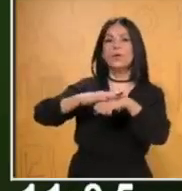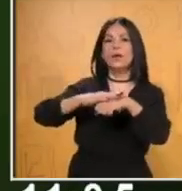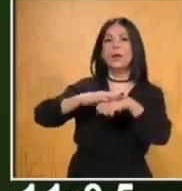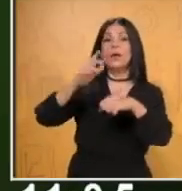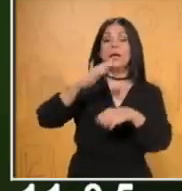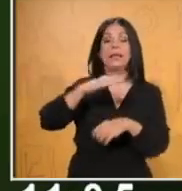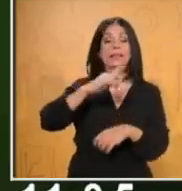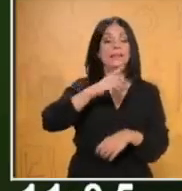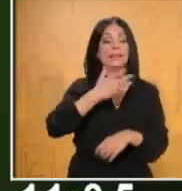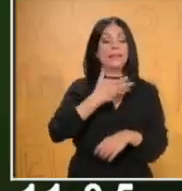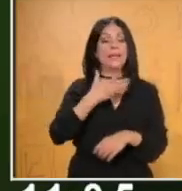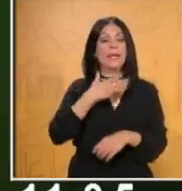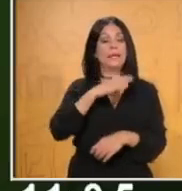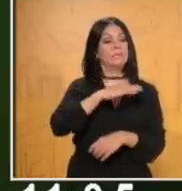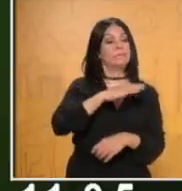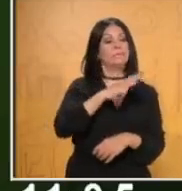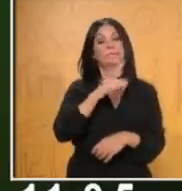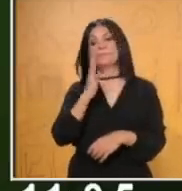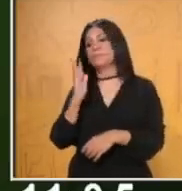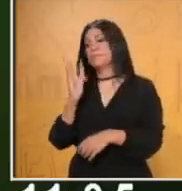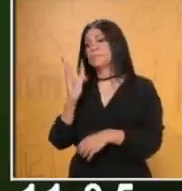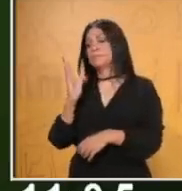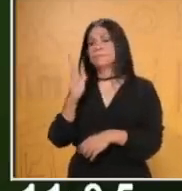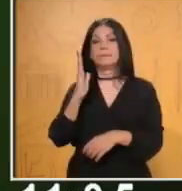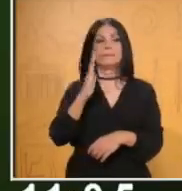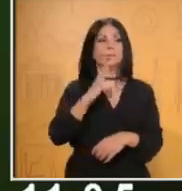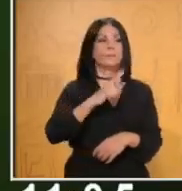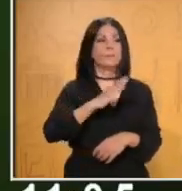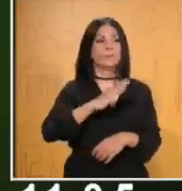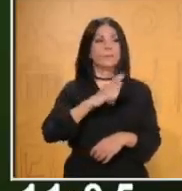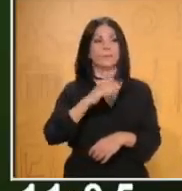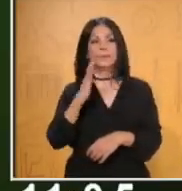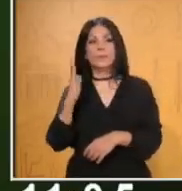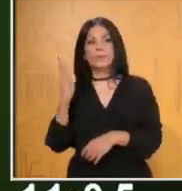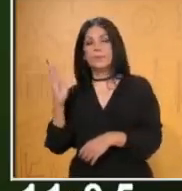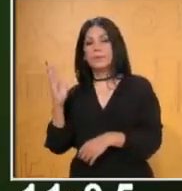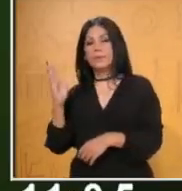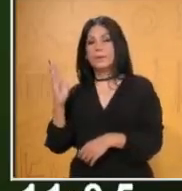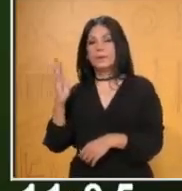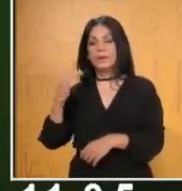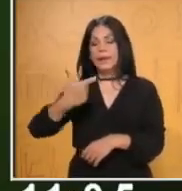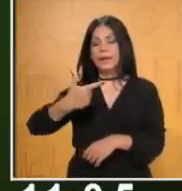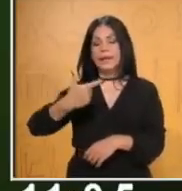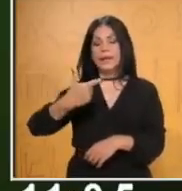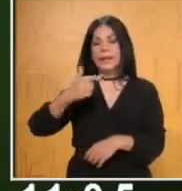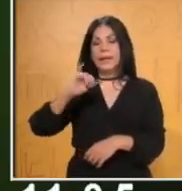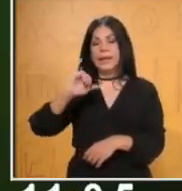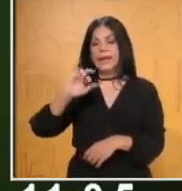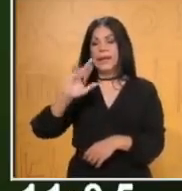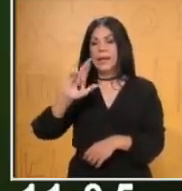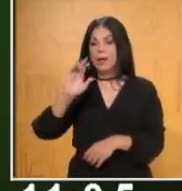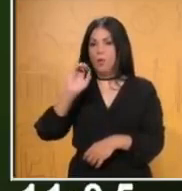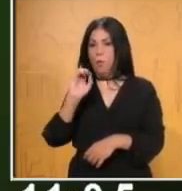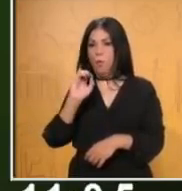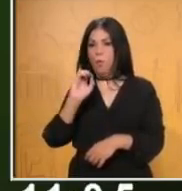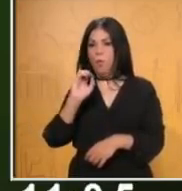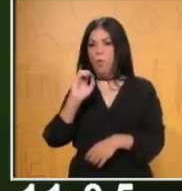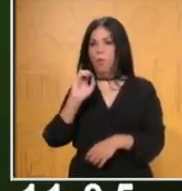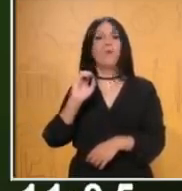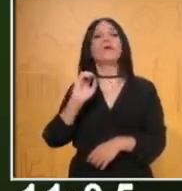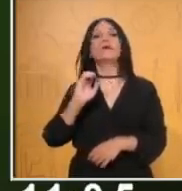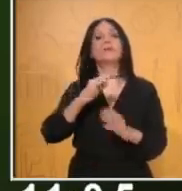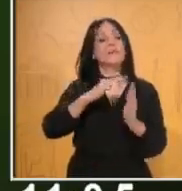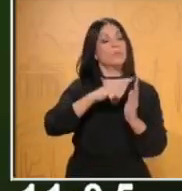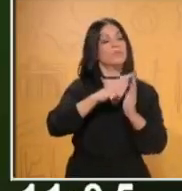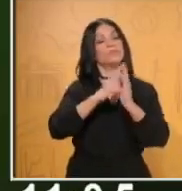giro, se da origen a un ángulo. En la clase pasada dividimos la figura, o bueno, ya venía dividida la